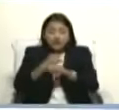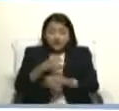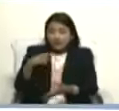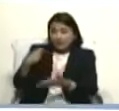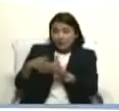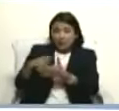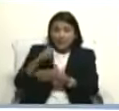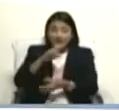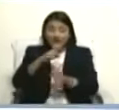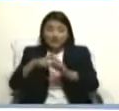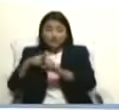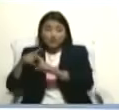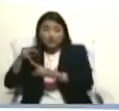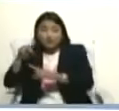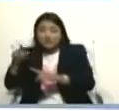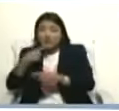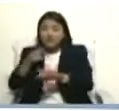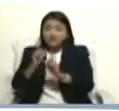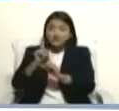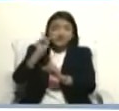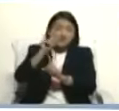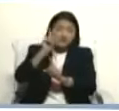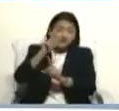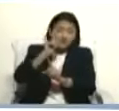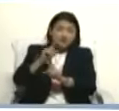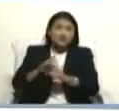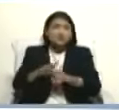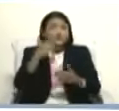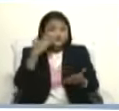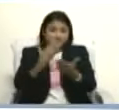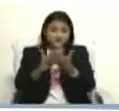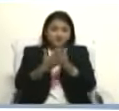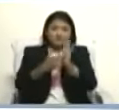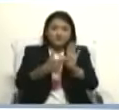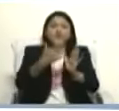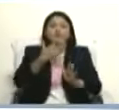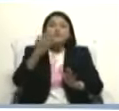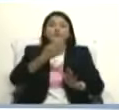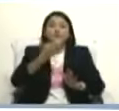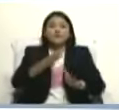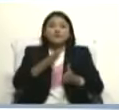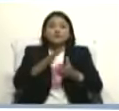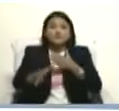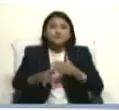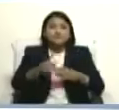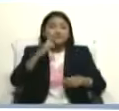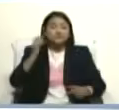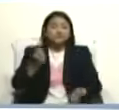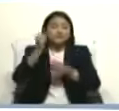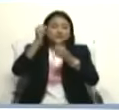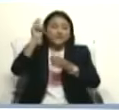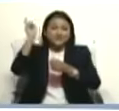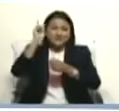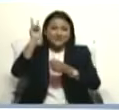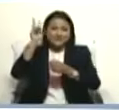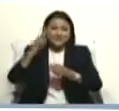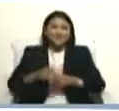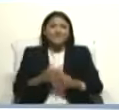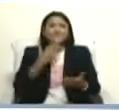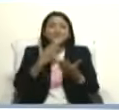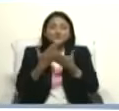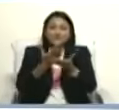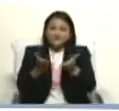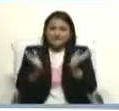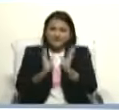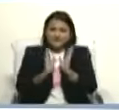ExxonMobil quieran decir otra cosa, ahí está la verdad. Y la verdad es que triunfó Venezuela. Muchísimas